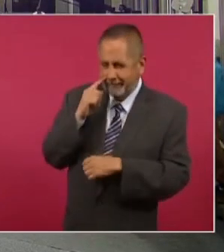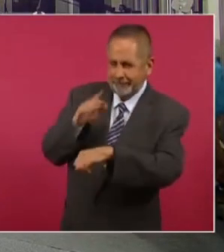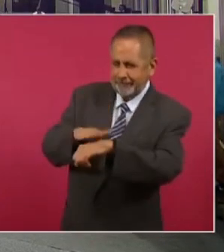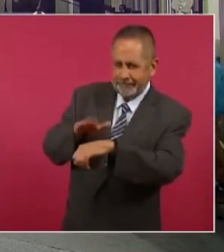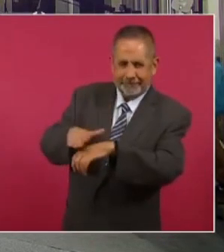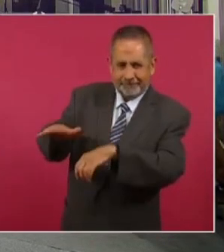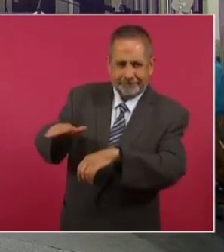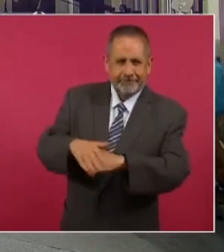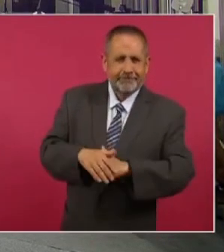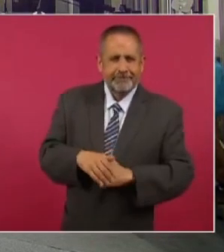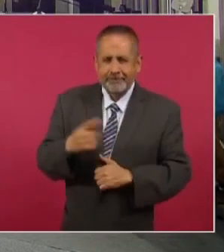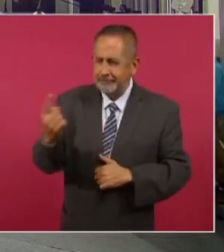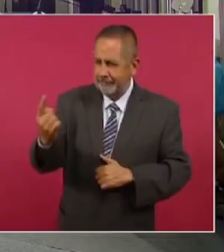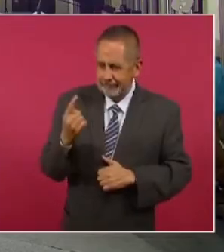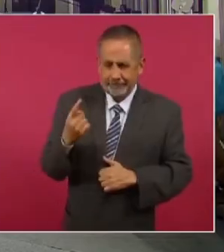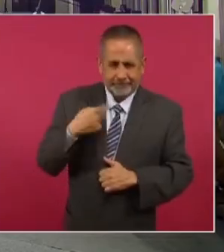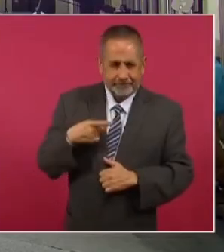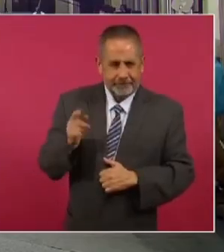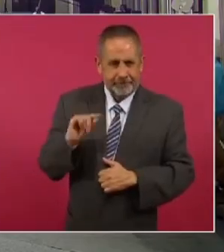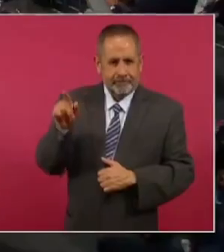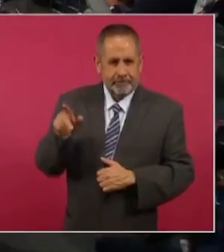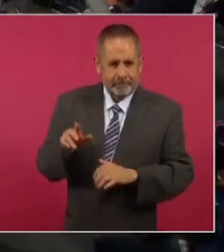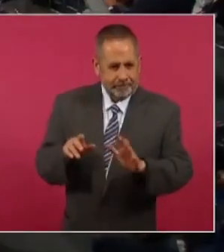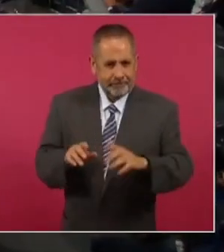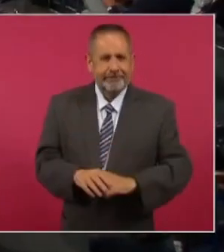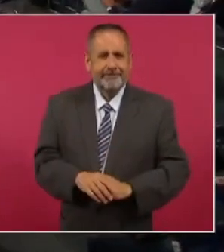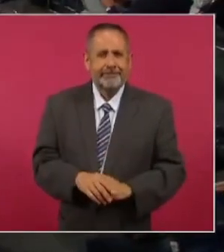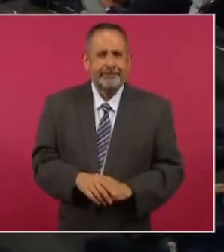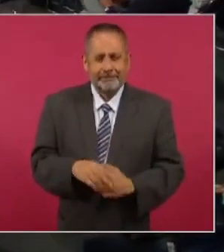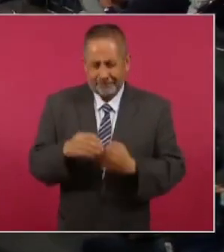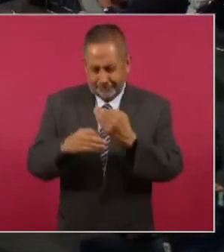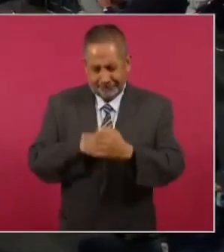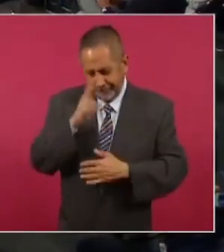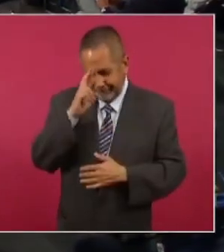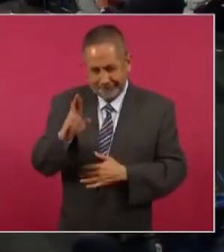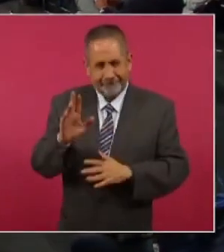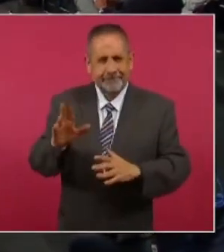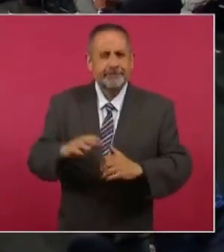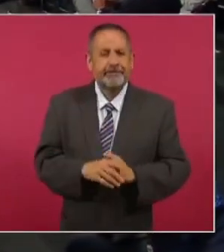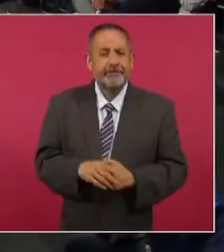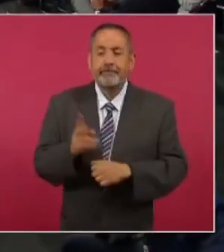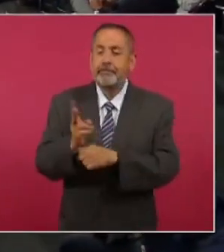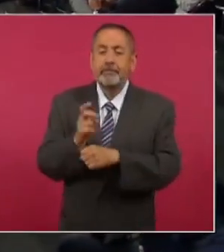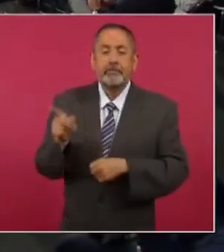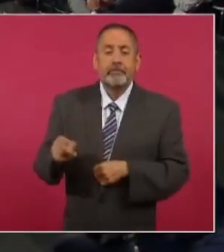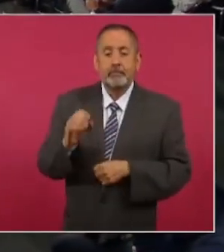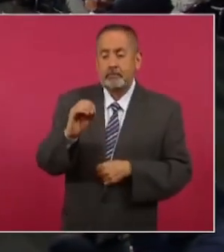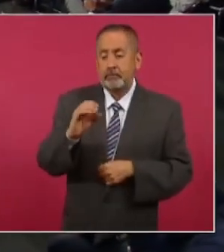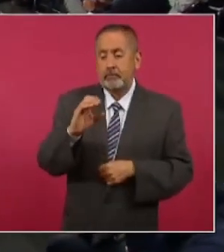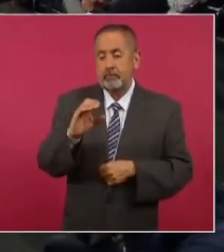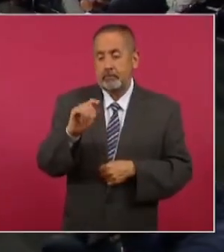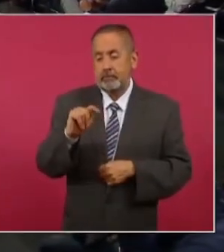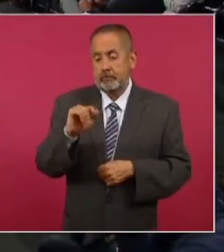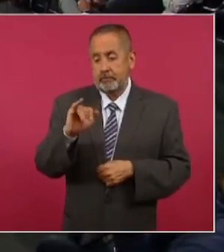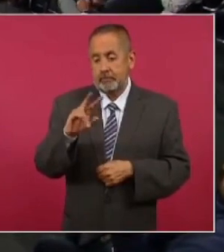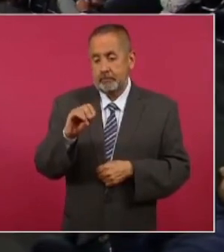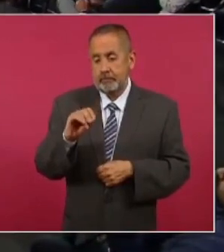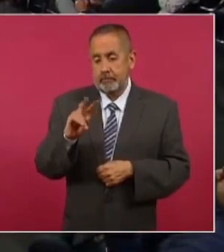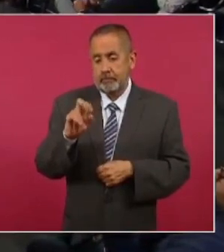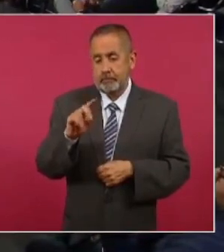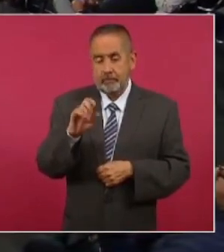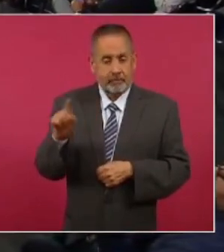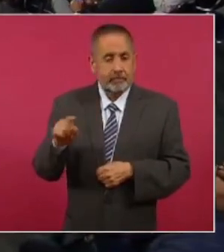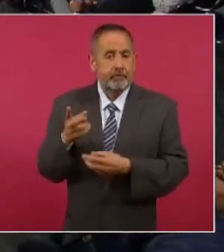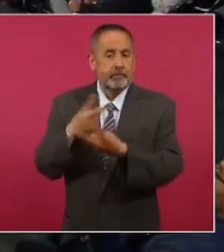oh no no no no con todo respeto tenemos a Octavio Valdés de